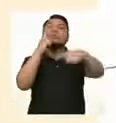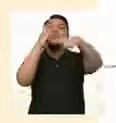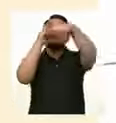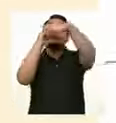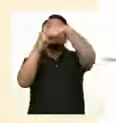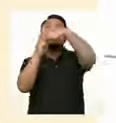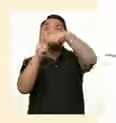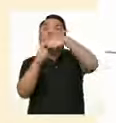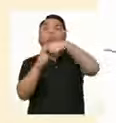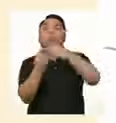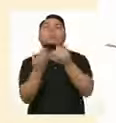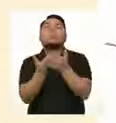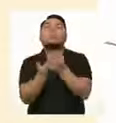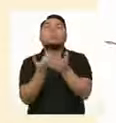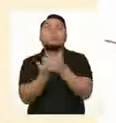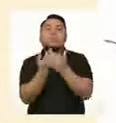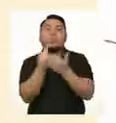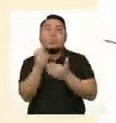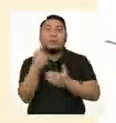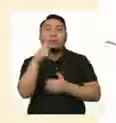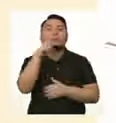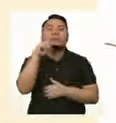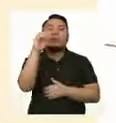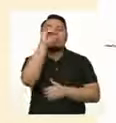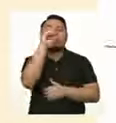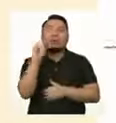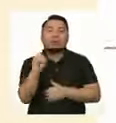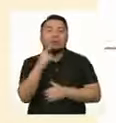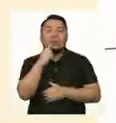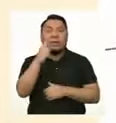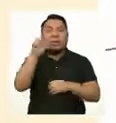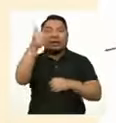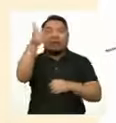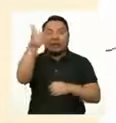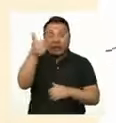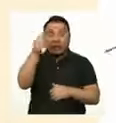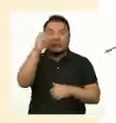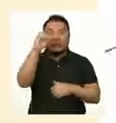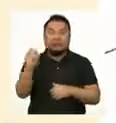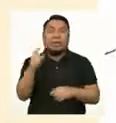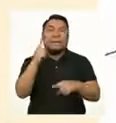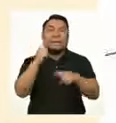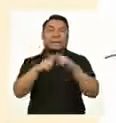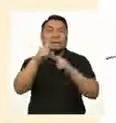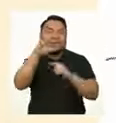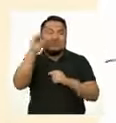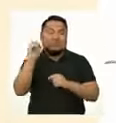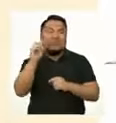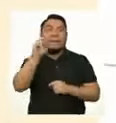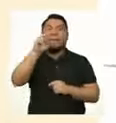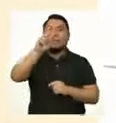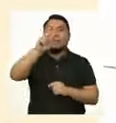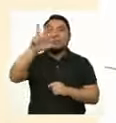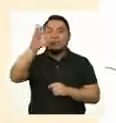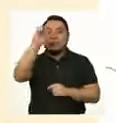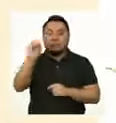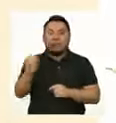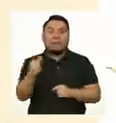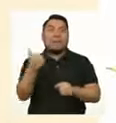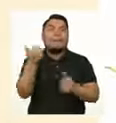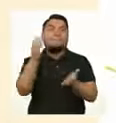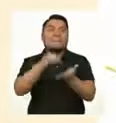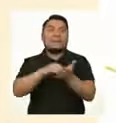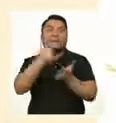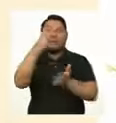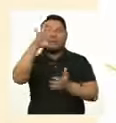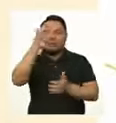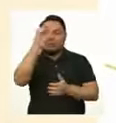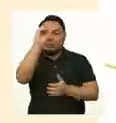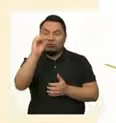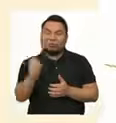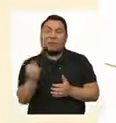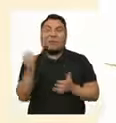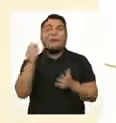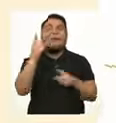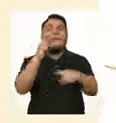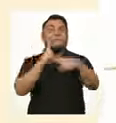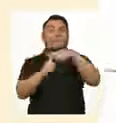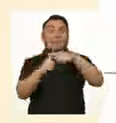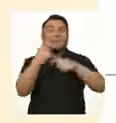los valores de 10%, más 20%, más 23%, más 17%,